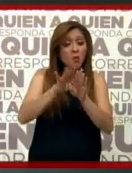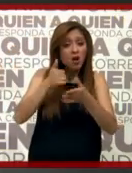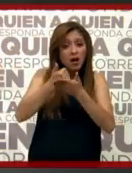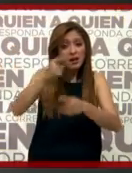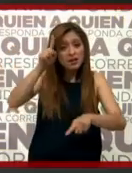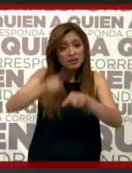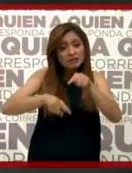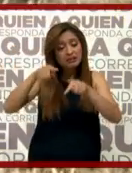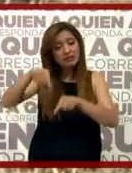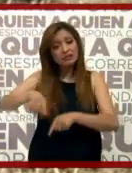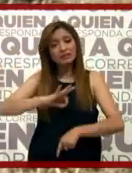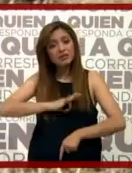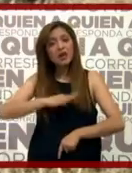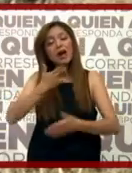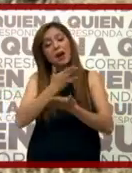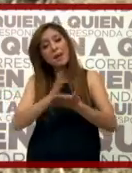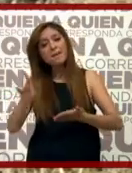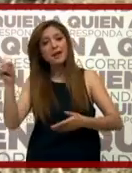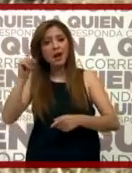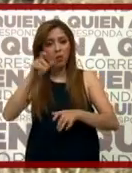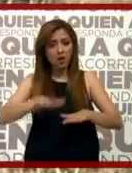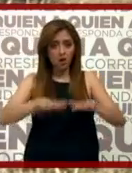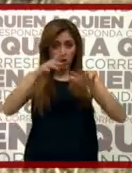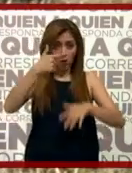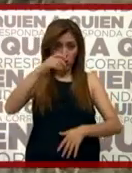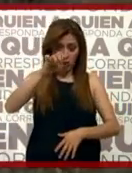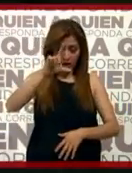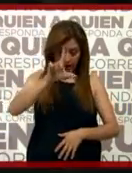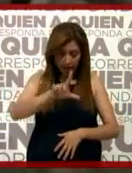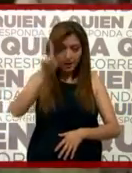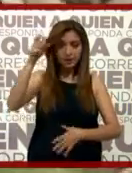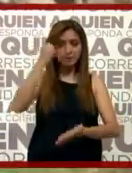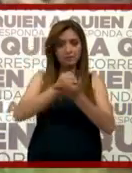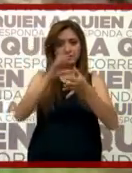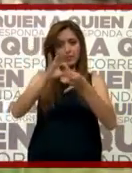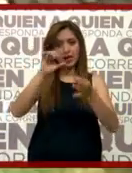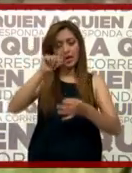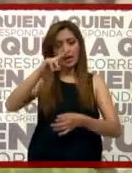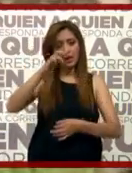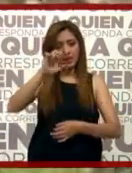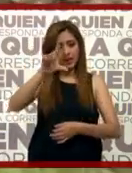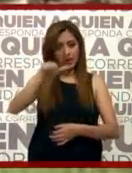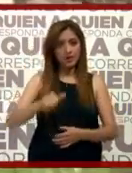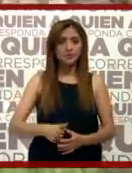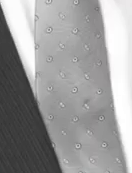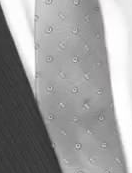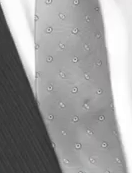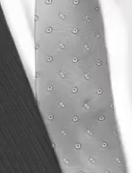constantes inundaciones. Con imágenes de Joel Cruz para A Quien Corresponda, Ana Gabriela Valderas.